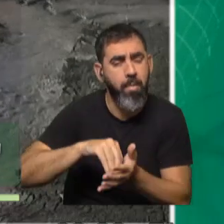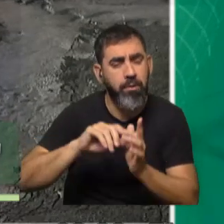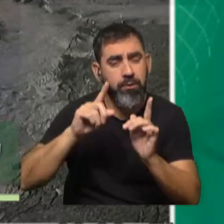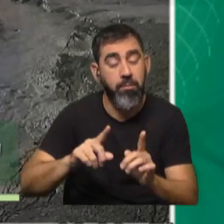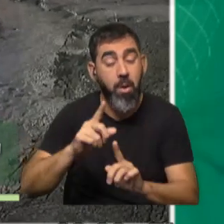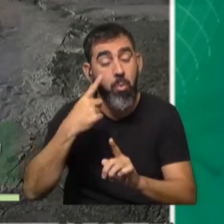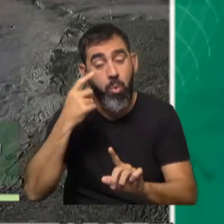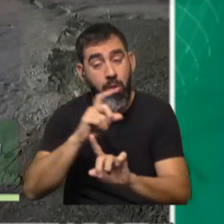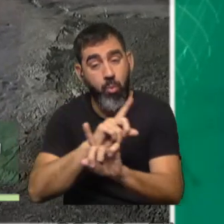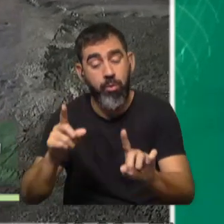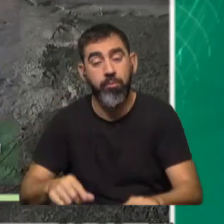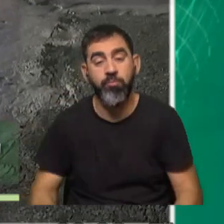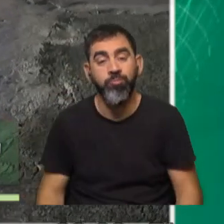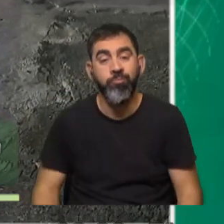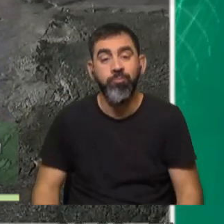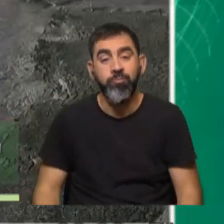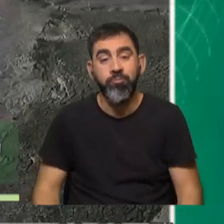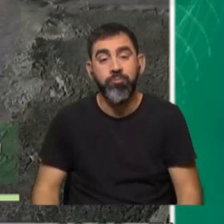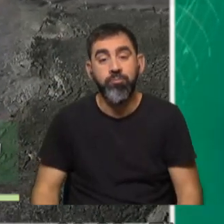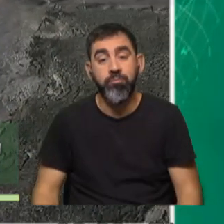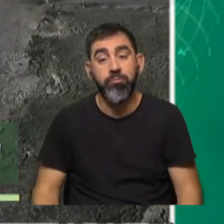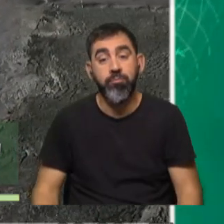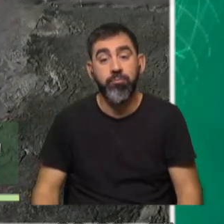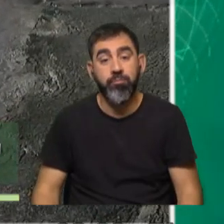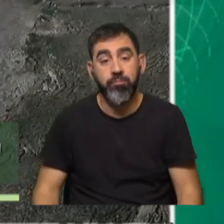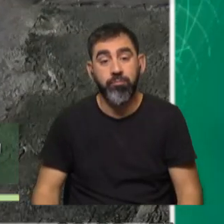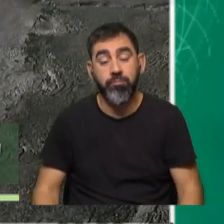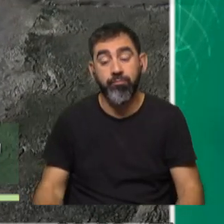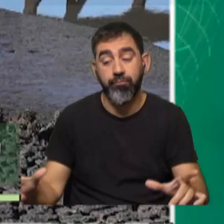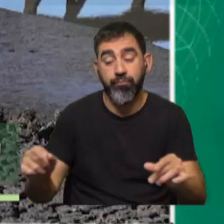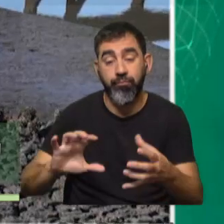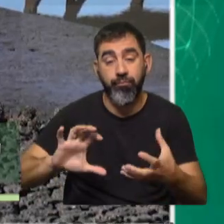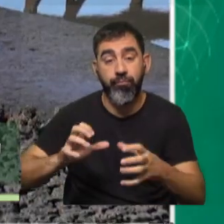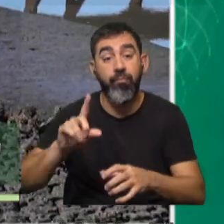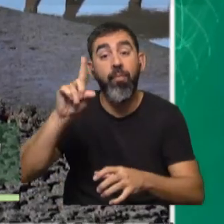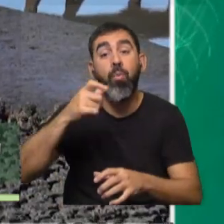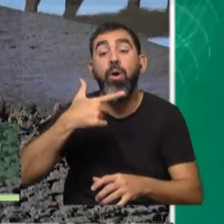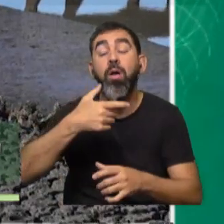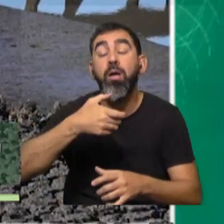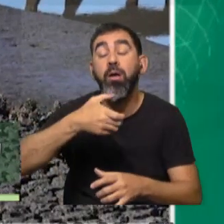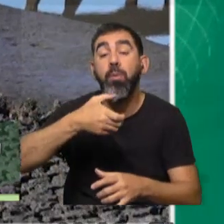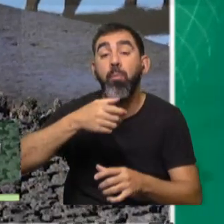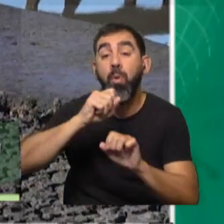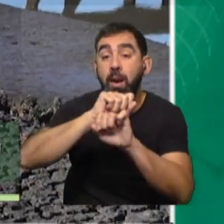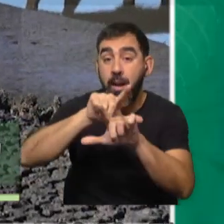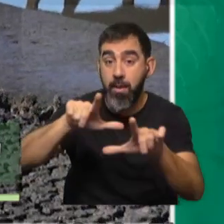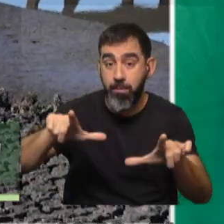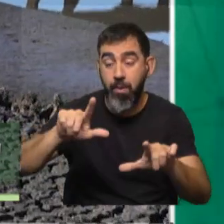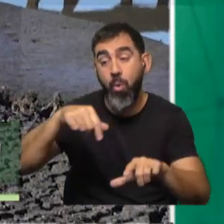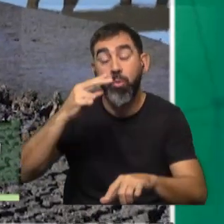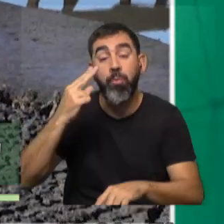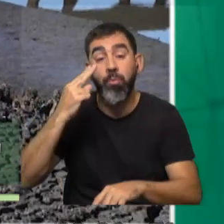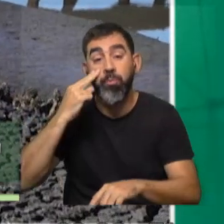desapercibida en la discusión pública ahora que terminó esta crisis del agua potable otro problema